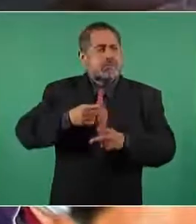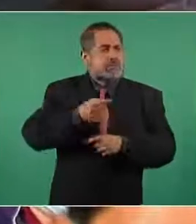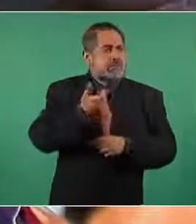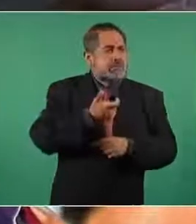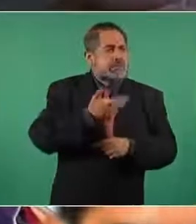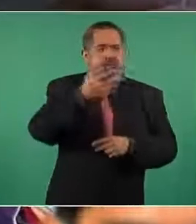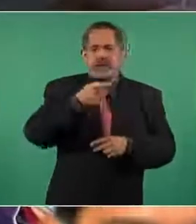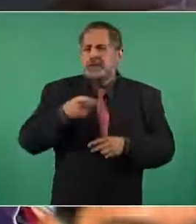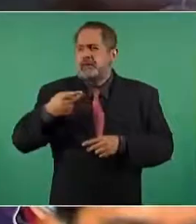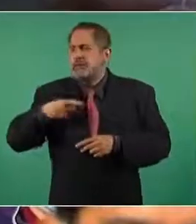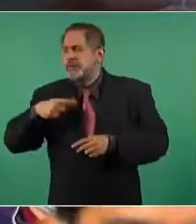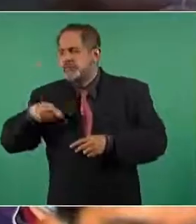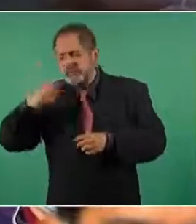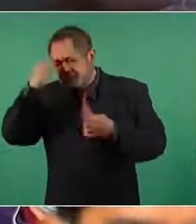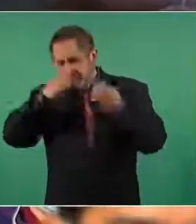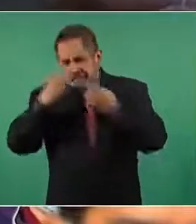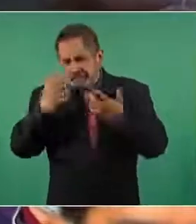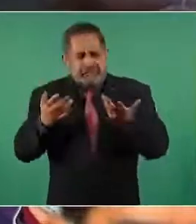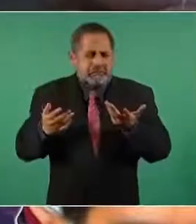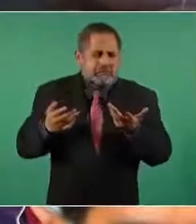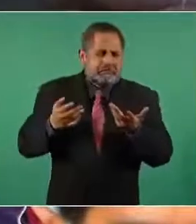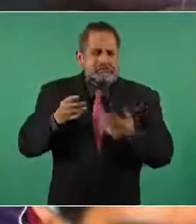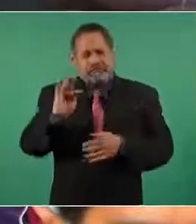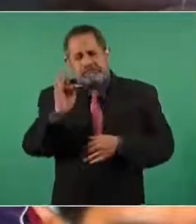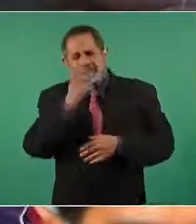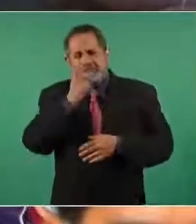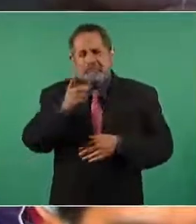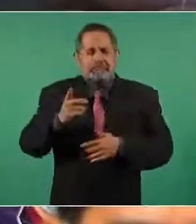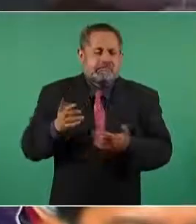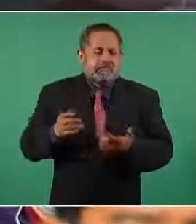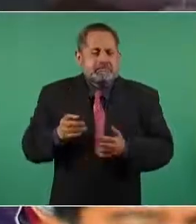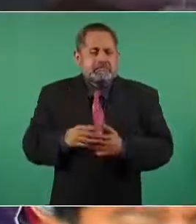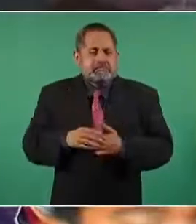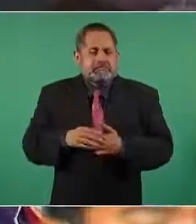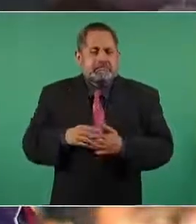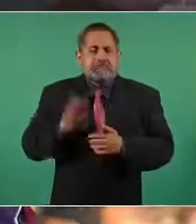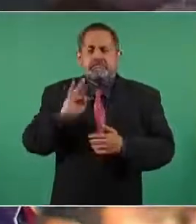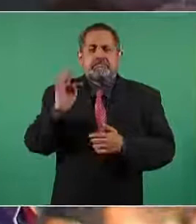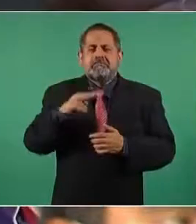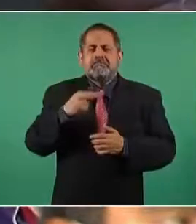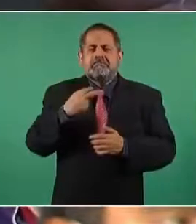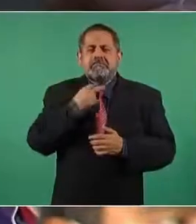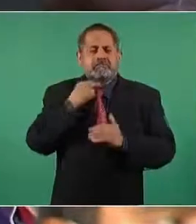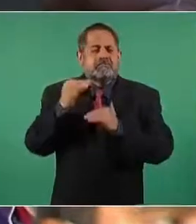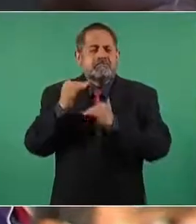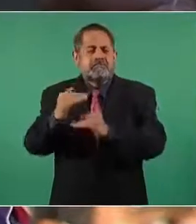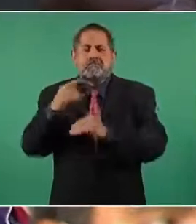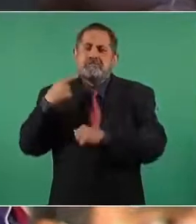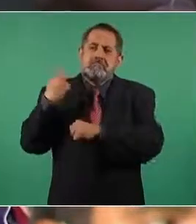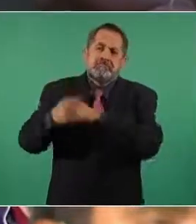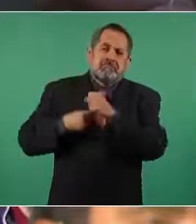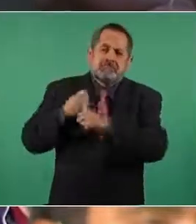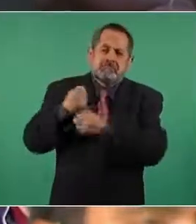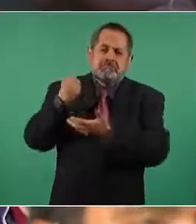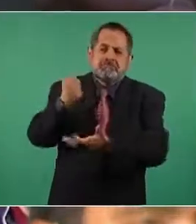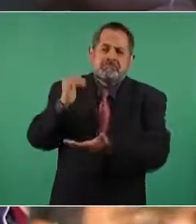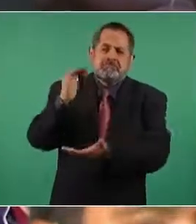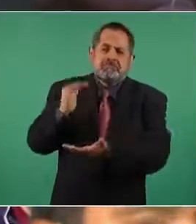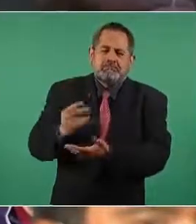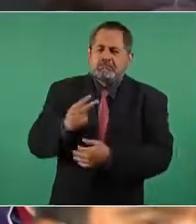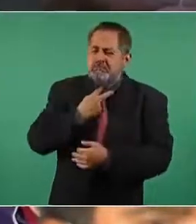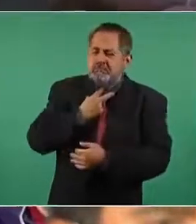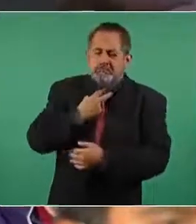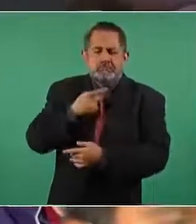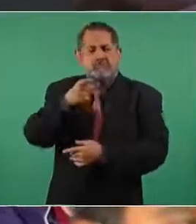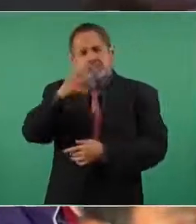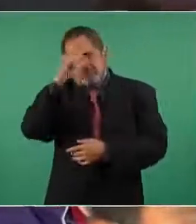de los analistas, y que a lo mejor dicen podría haber pues mermado o afectado el presupuesto para el próximo año. ¿Usted cómo pinta,